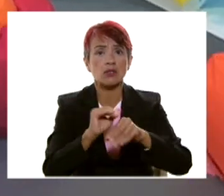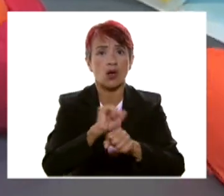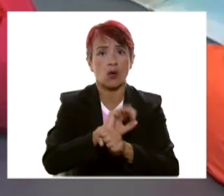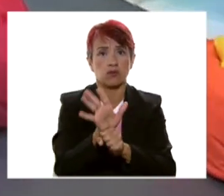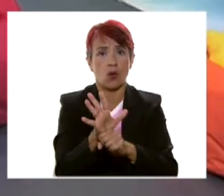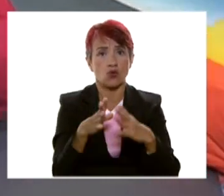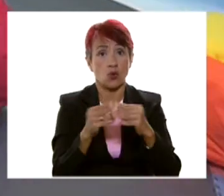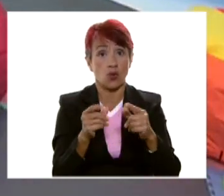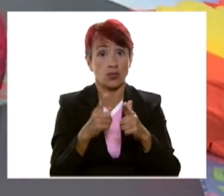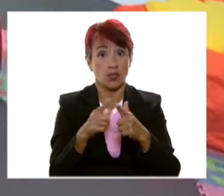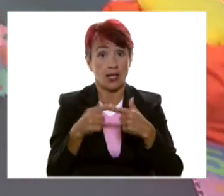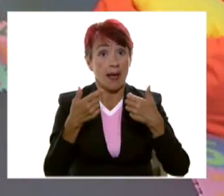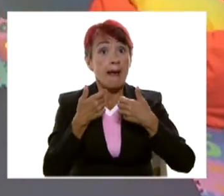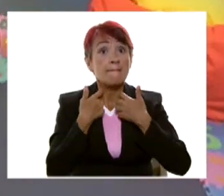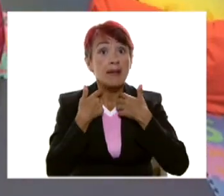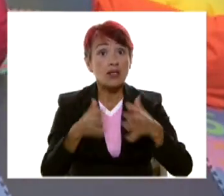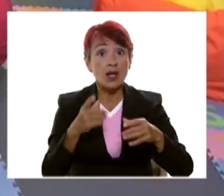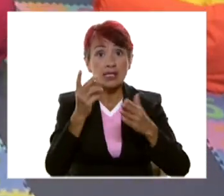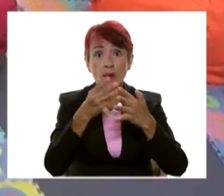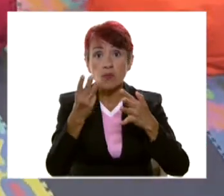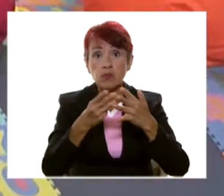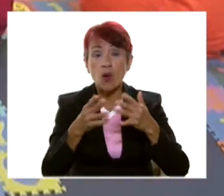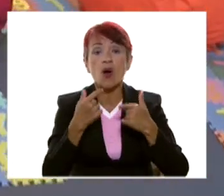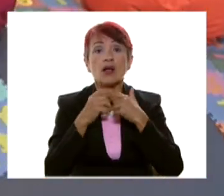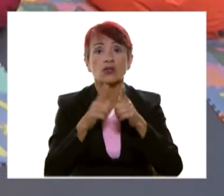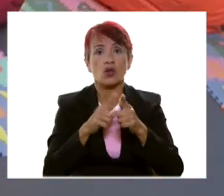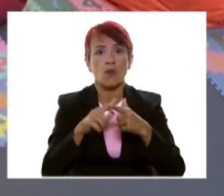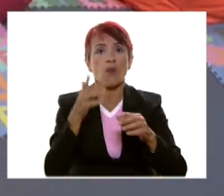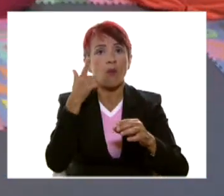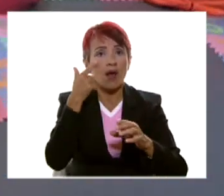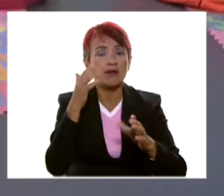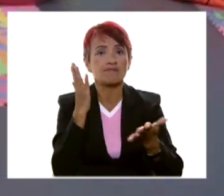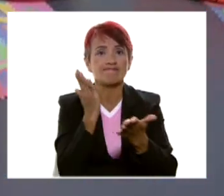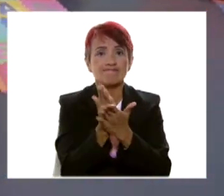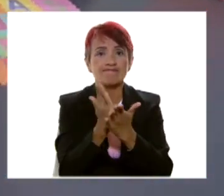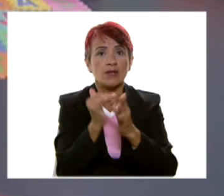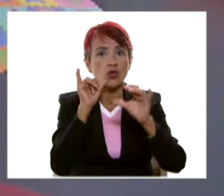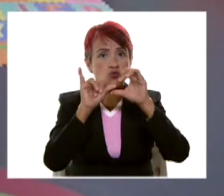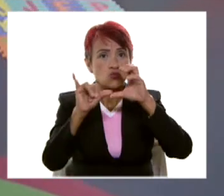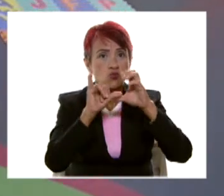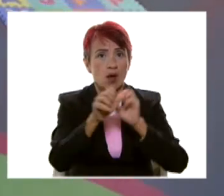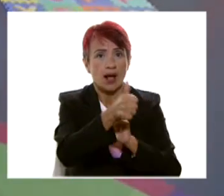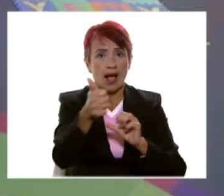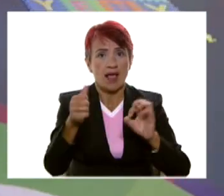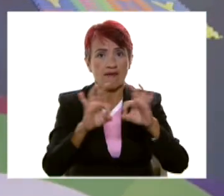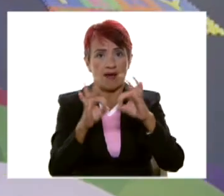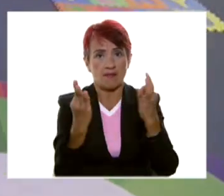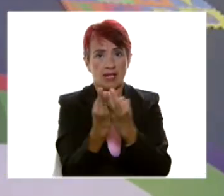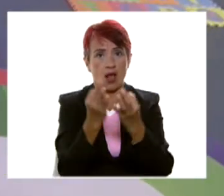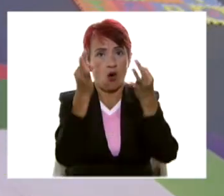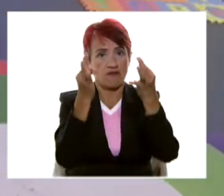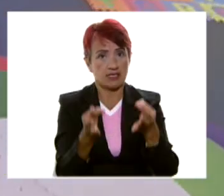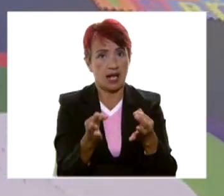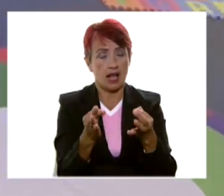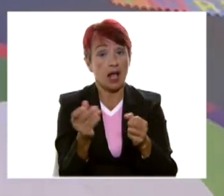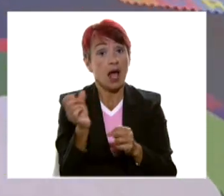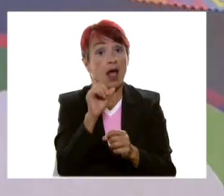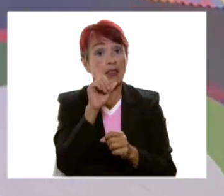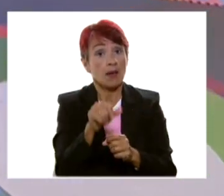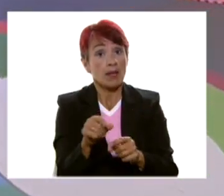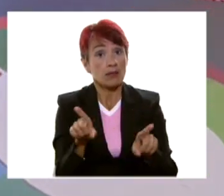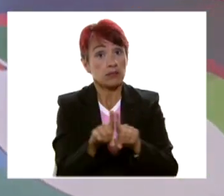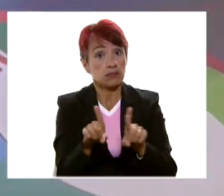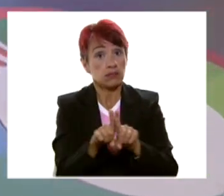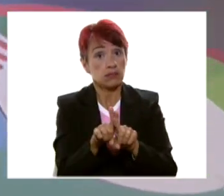se perdieron este programa, lo pueden ver por el canal de YouTube Cada Familia Una Escuela Oficial. También nos pueden